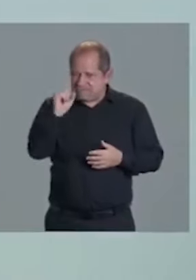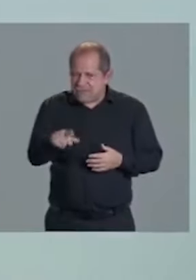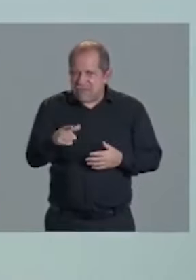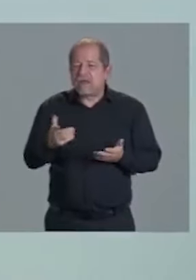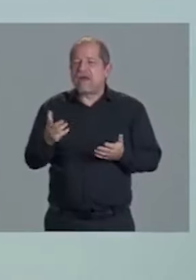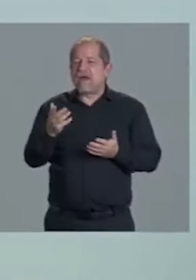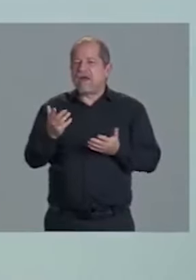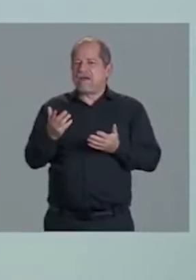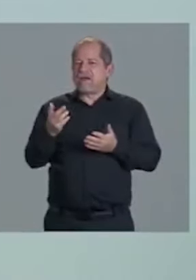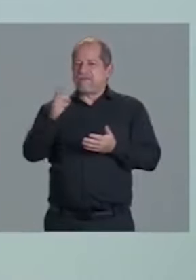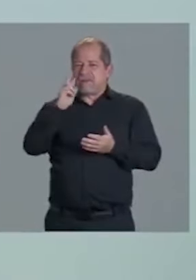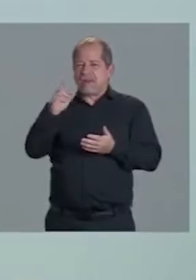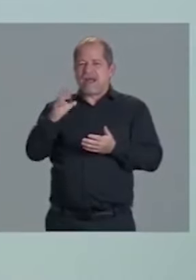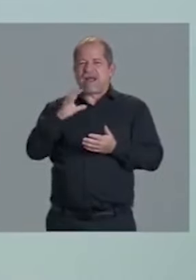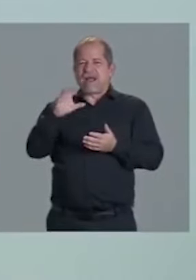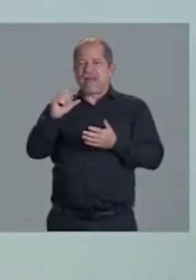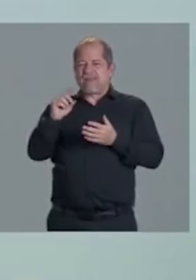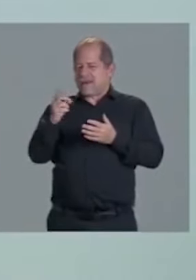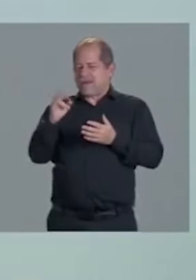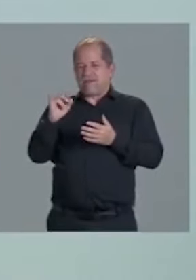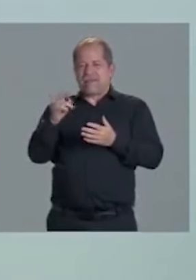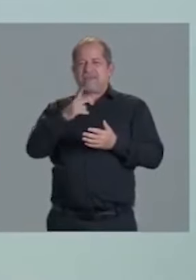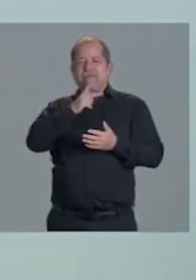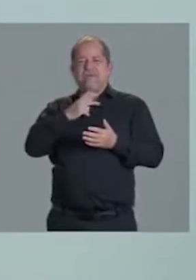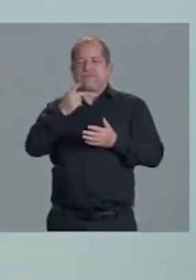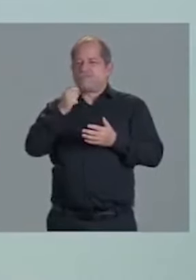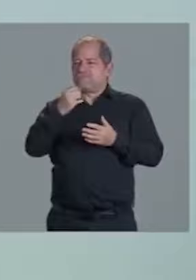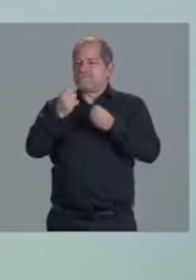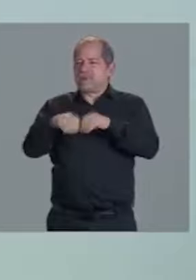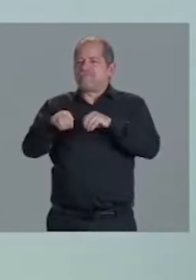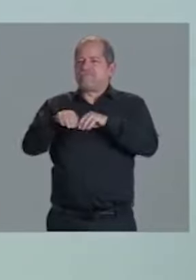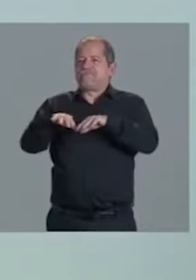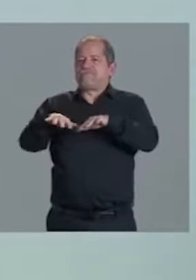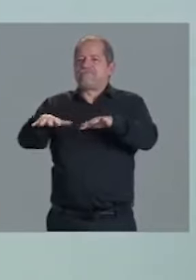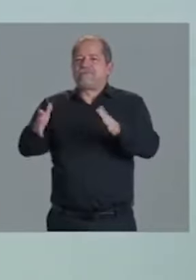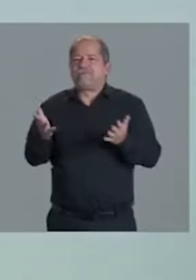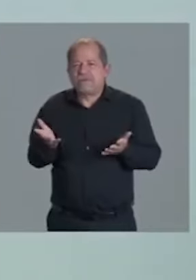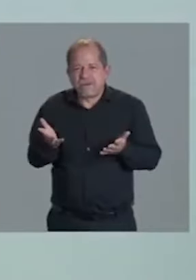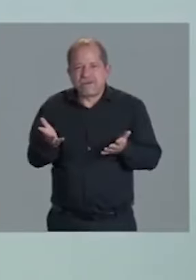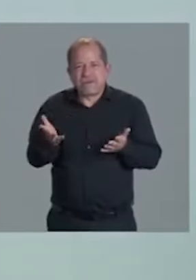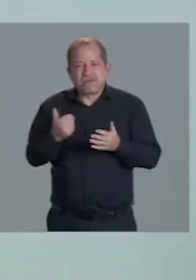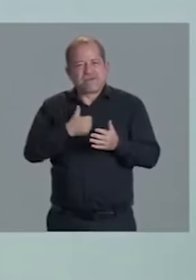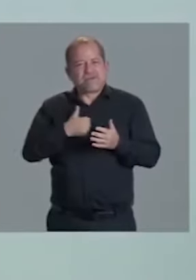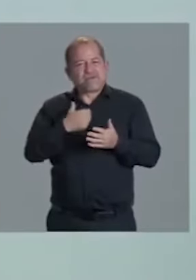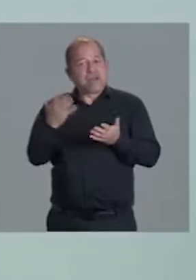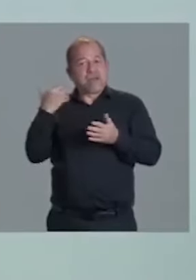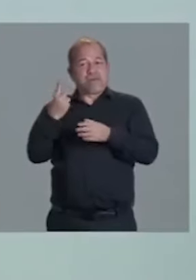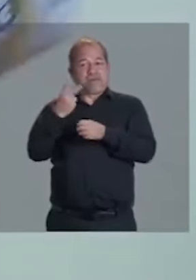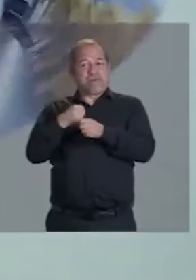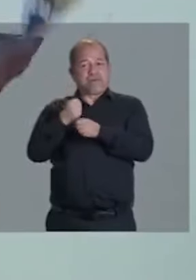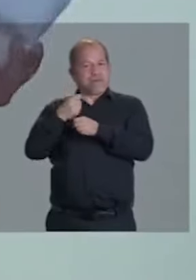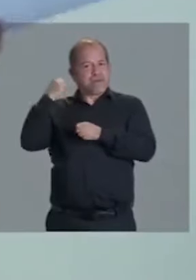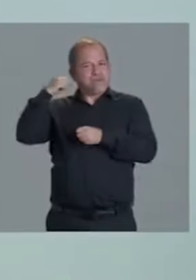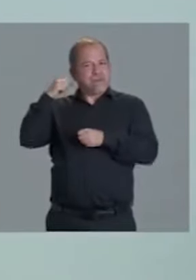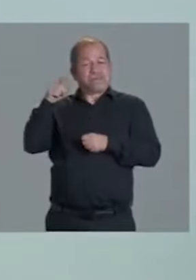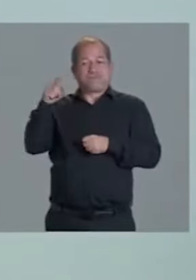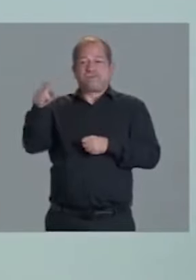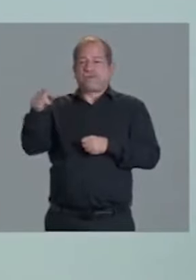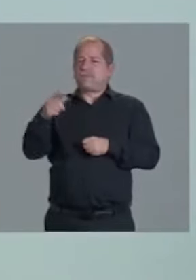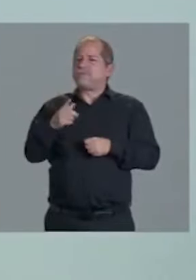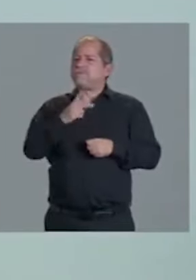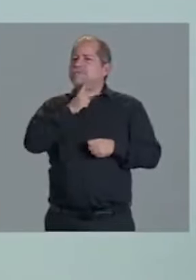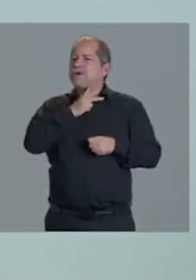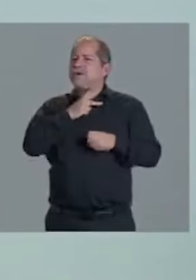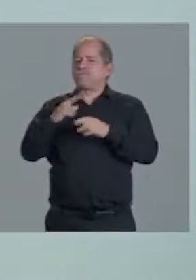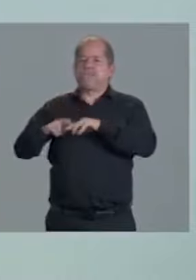Esta es la explosión en la refinería de Tabasco hace 2 años. La falla en la refinería solamente